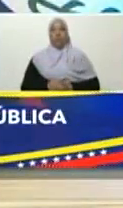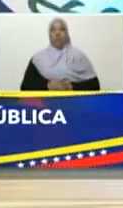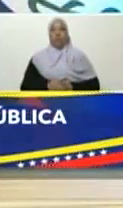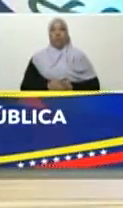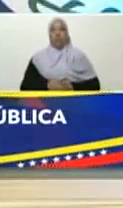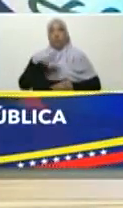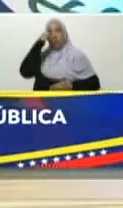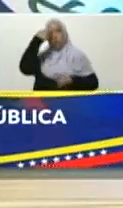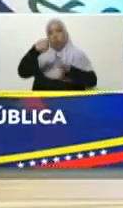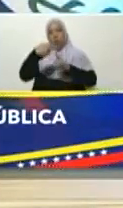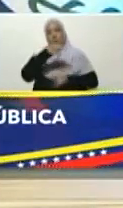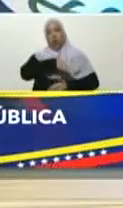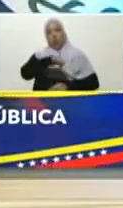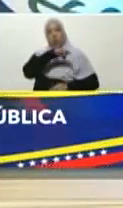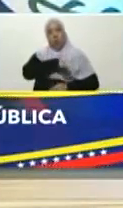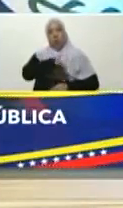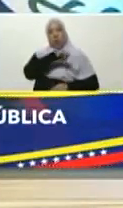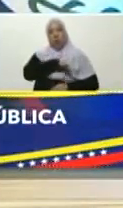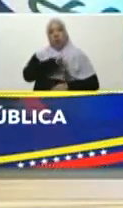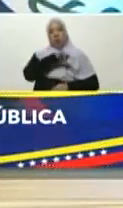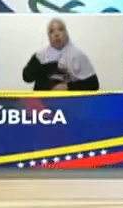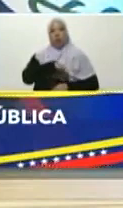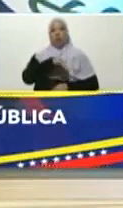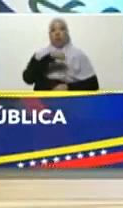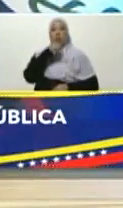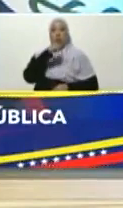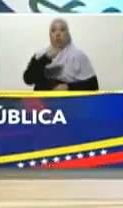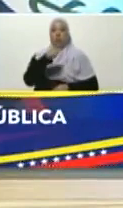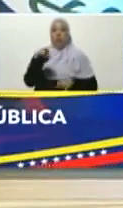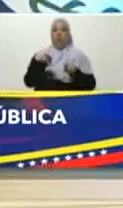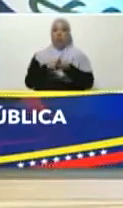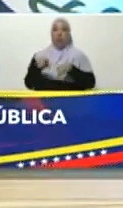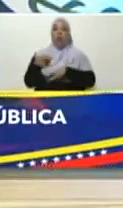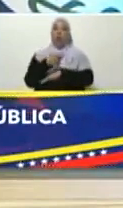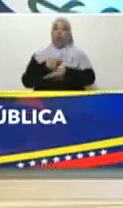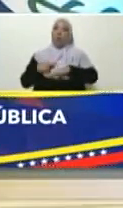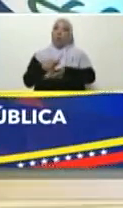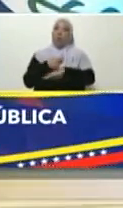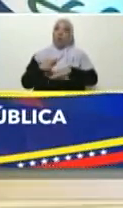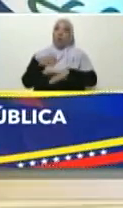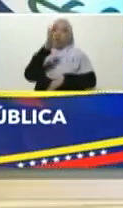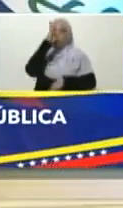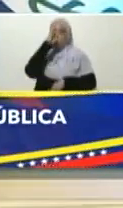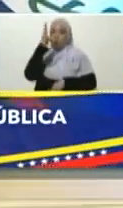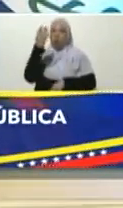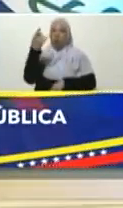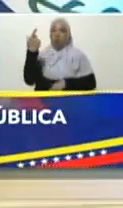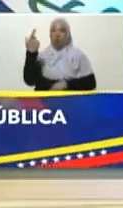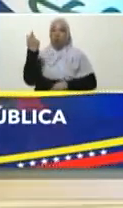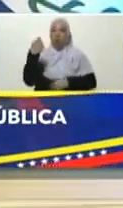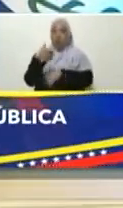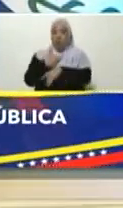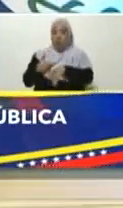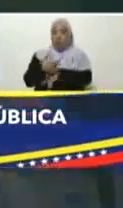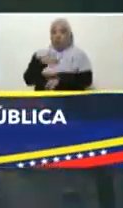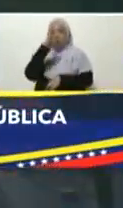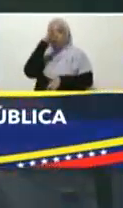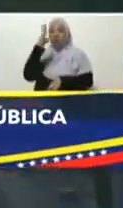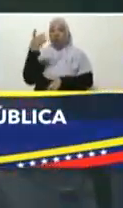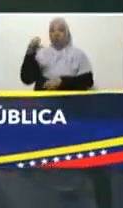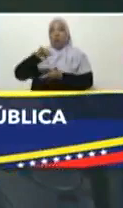honorable señor Karen Logan Mitchell, gobernador del Banco Central de Belice,